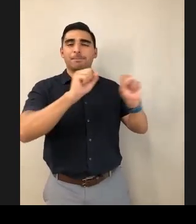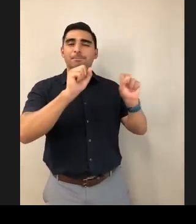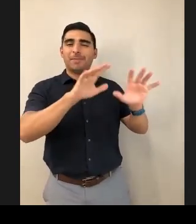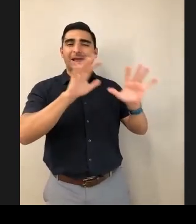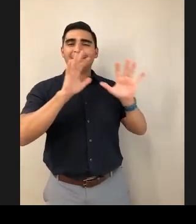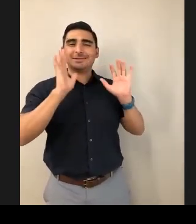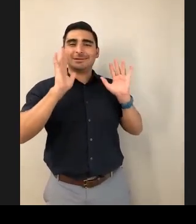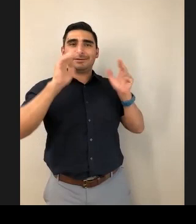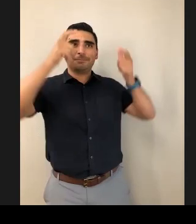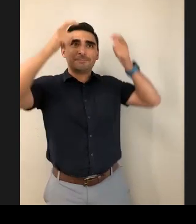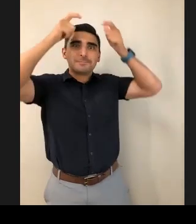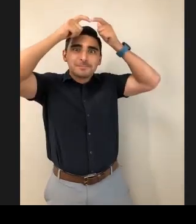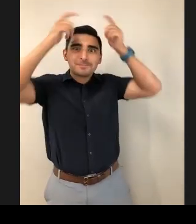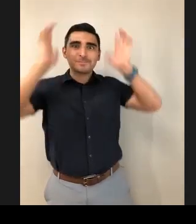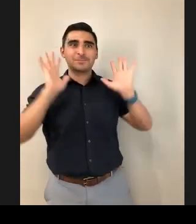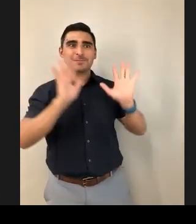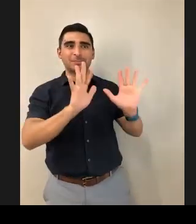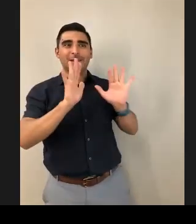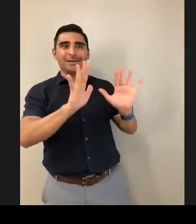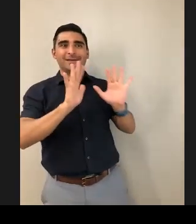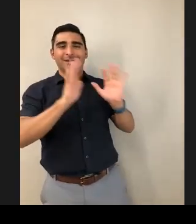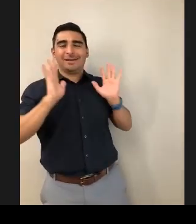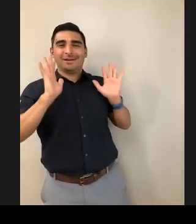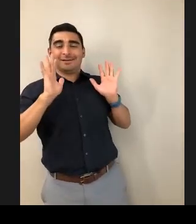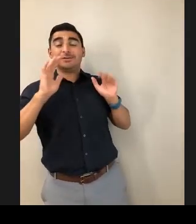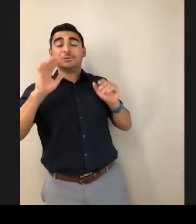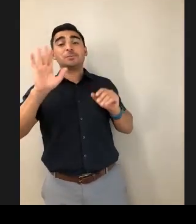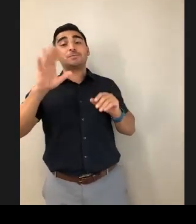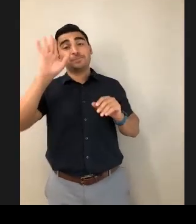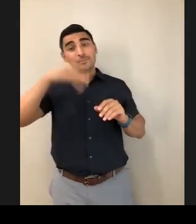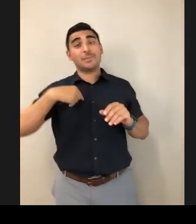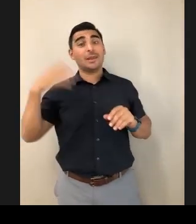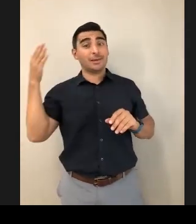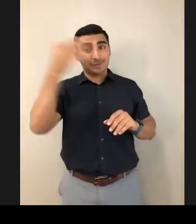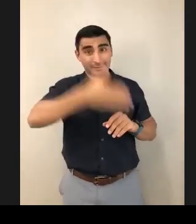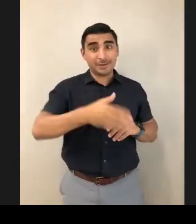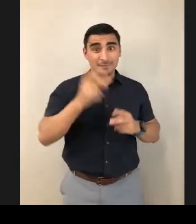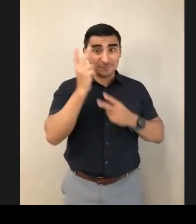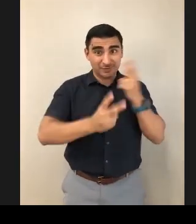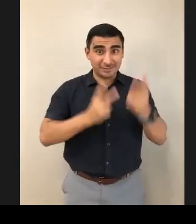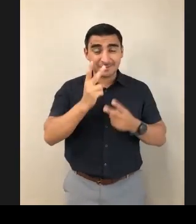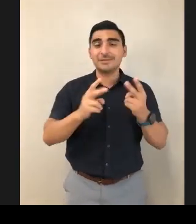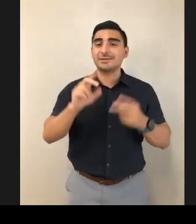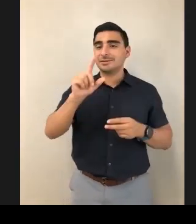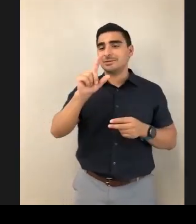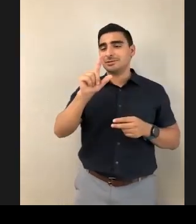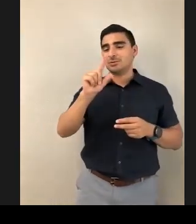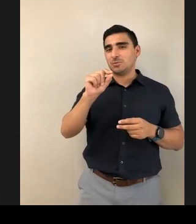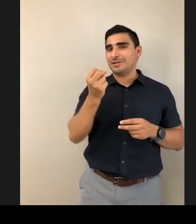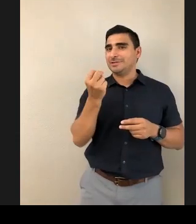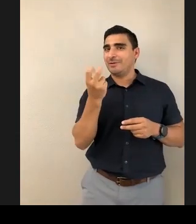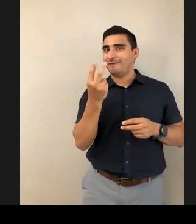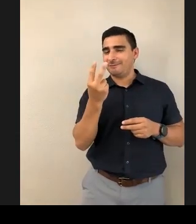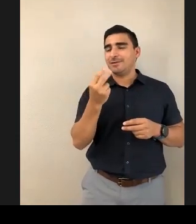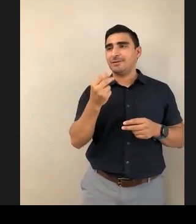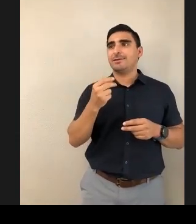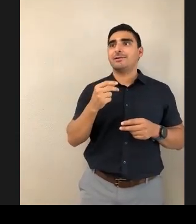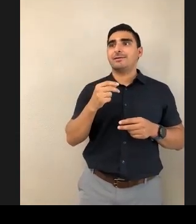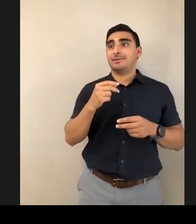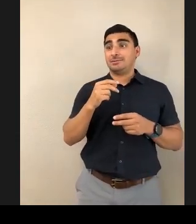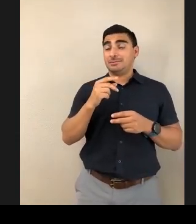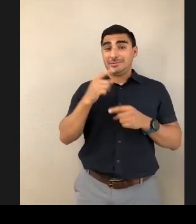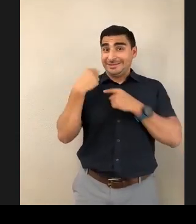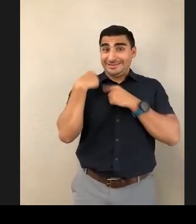tiene esa imagen de magia. Yo visité en 2012